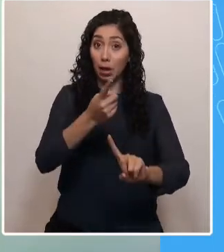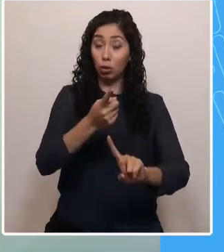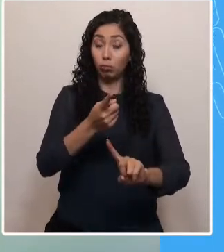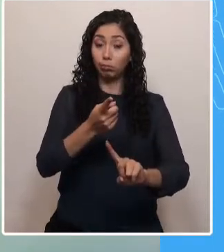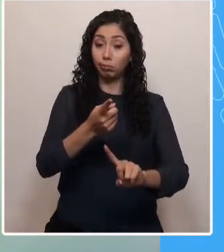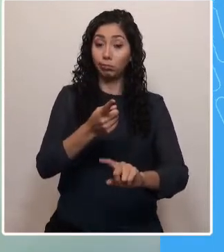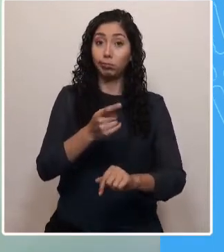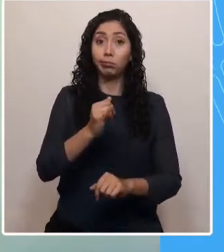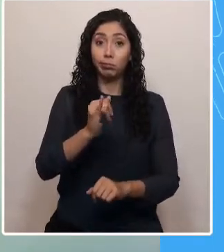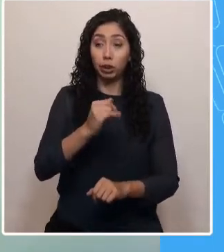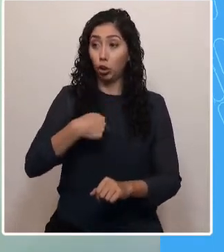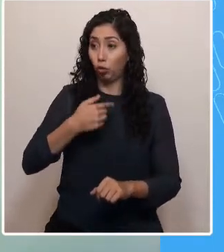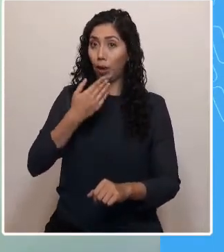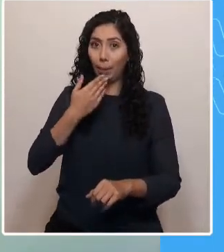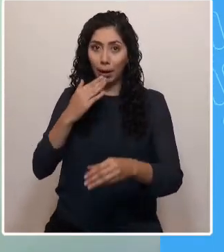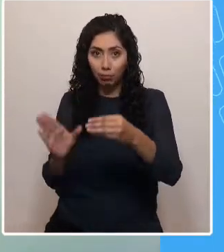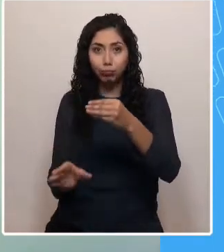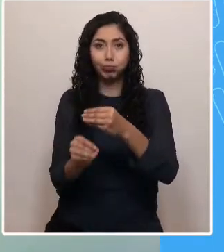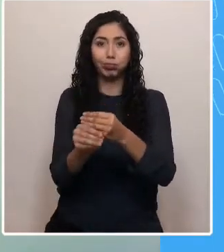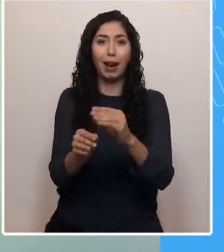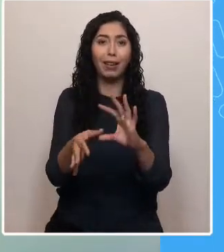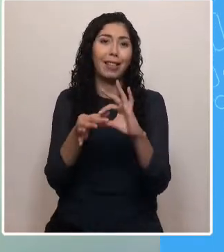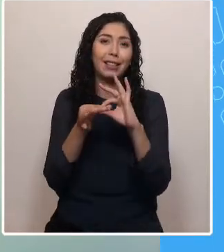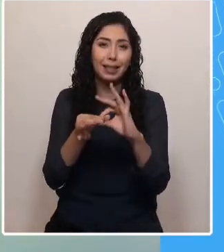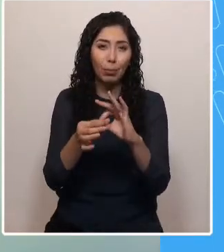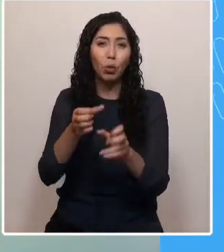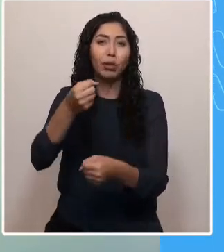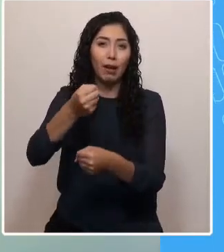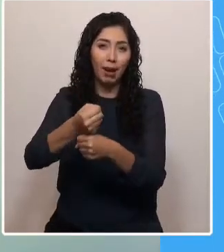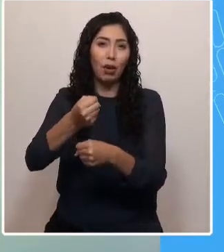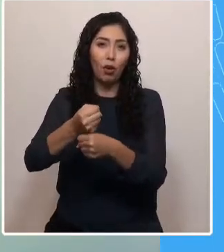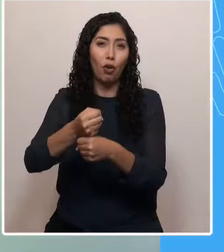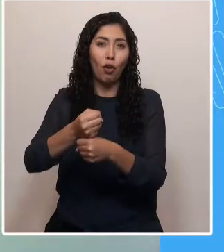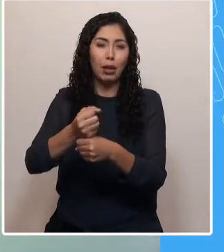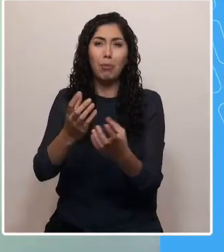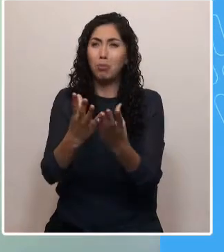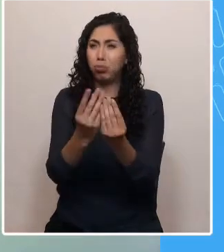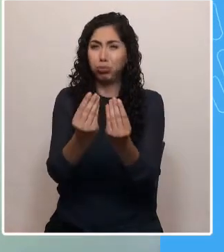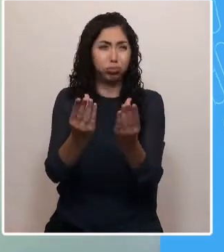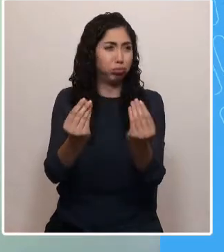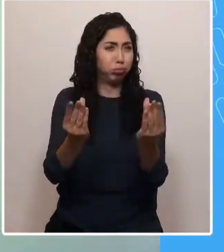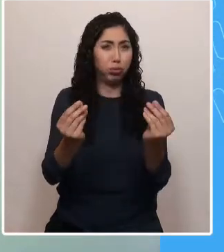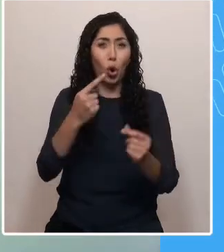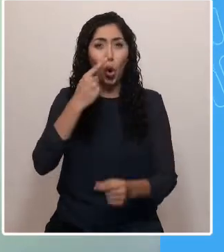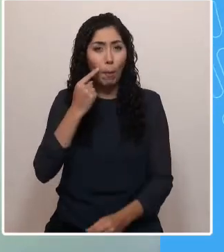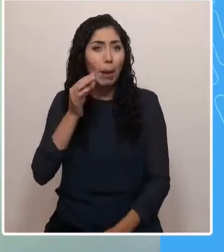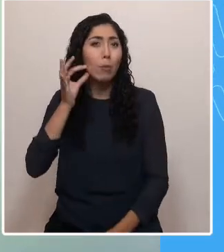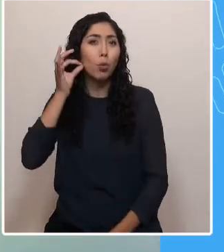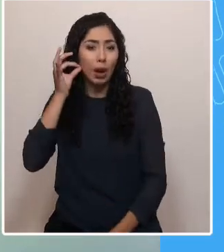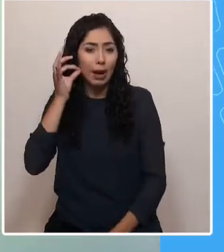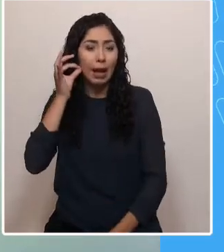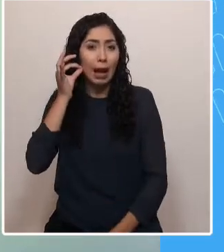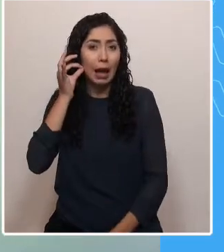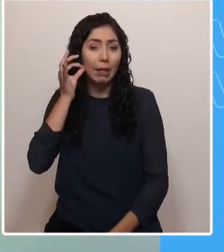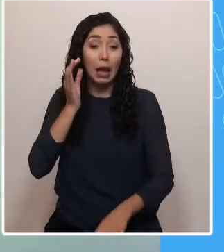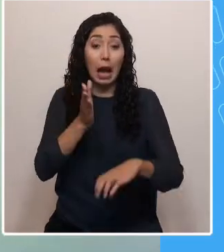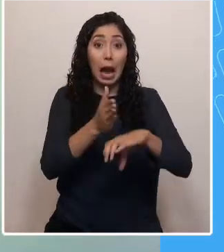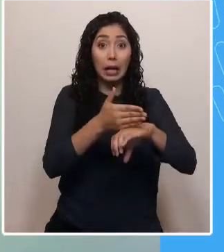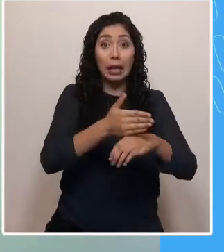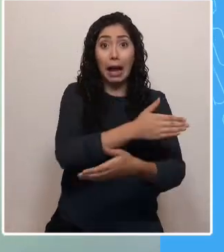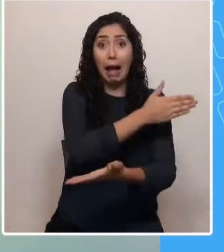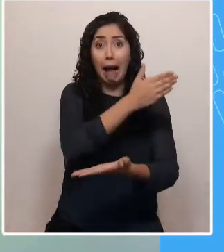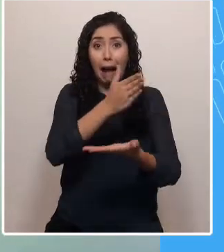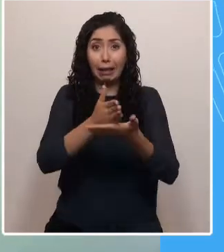para sumarme al agradecimiento por la labor diaria que realizan estos miles y miles de hombres y mujeres de Arica Magallanes, yendo